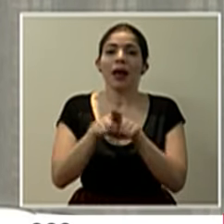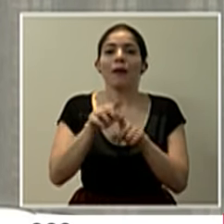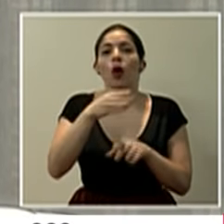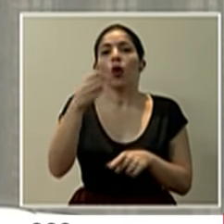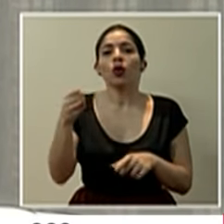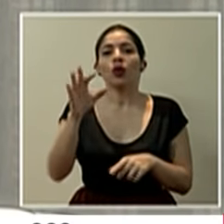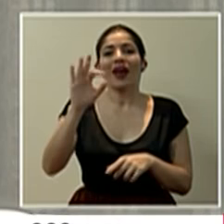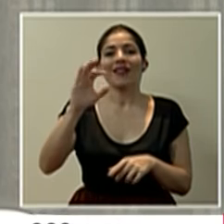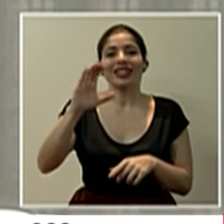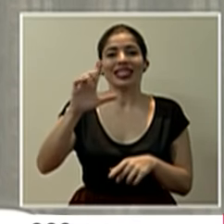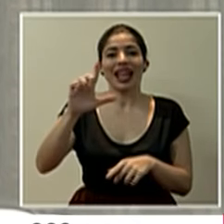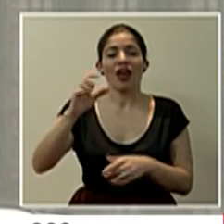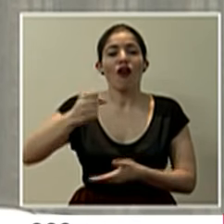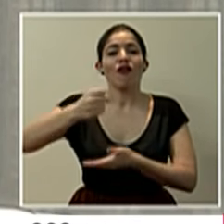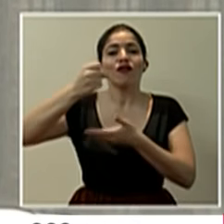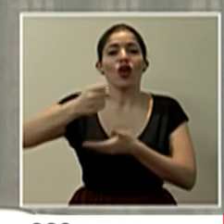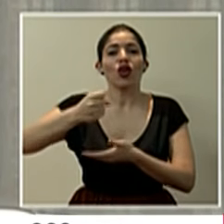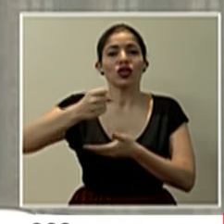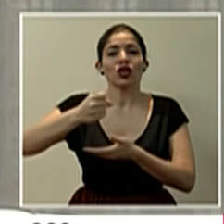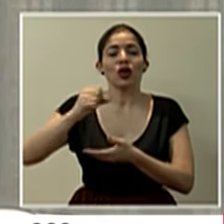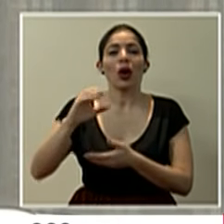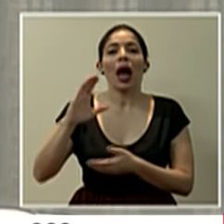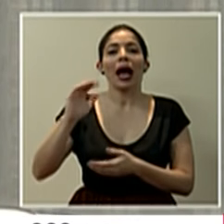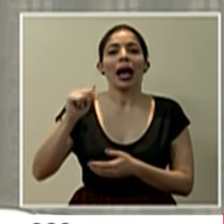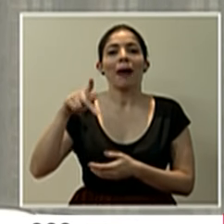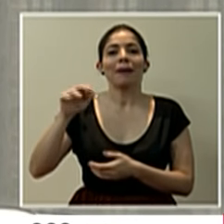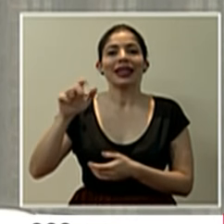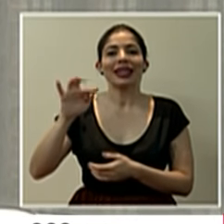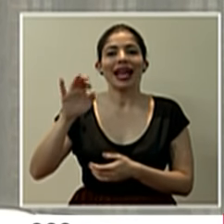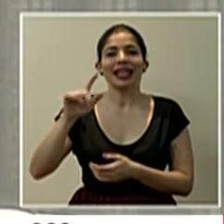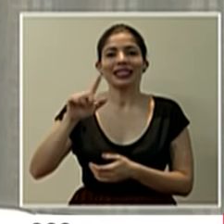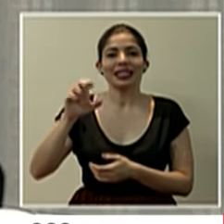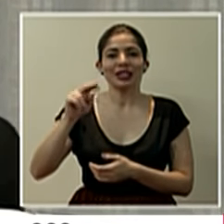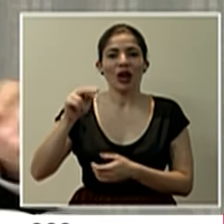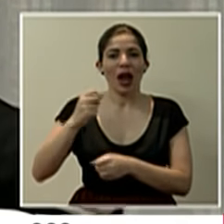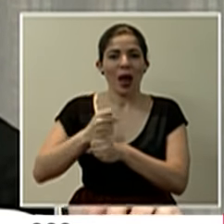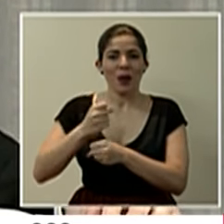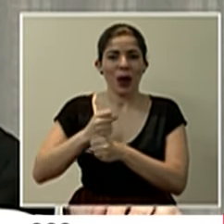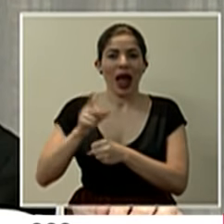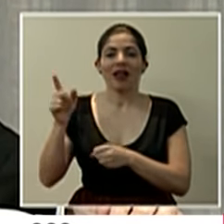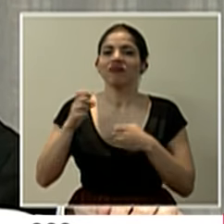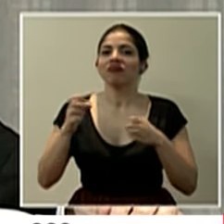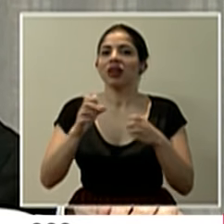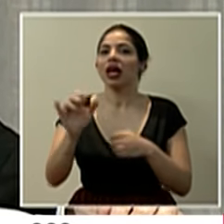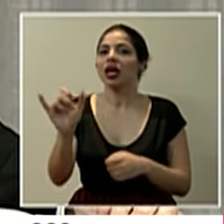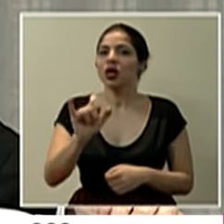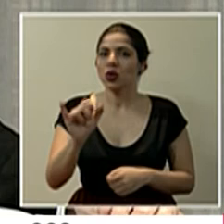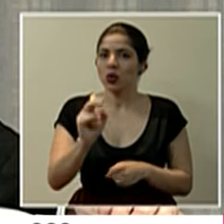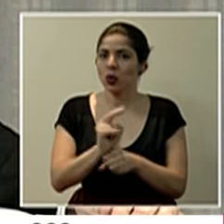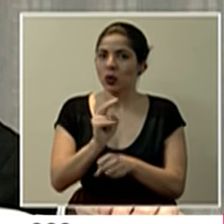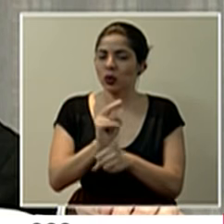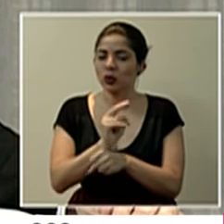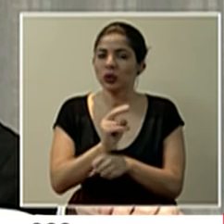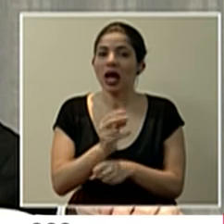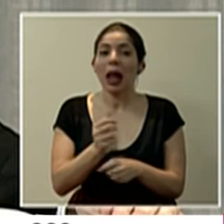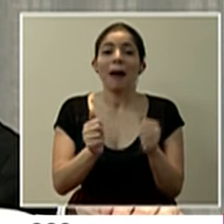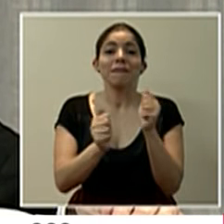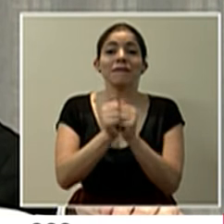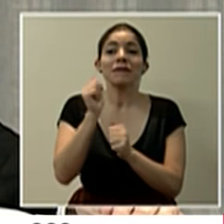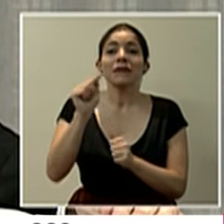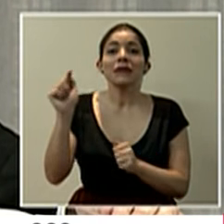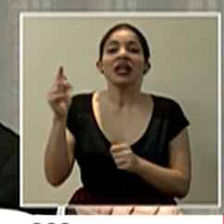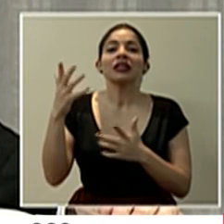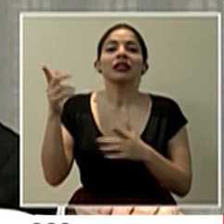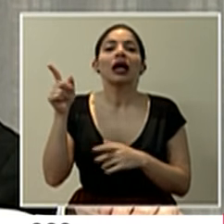la capitalización, fondo de capitalización laboral, donde utilizan la misma estrategia. Muchas de estas, el común denominador